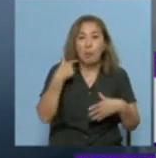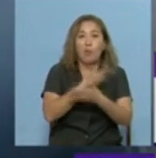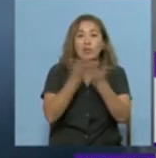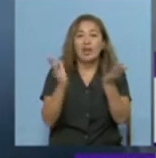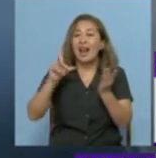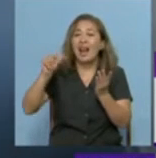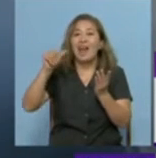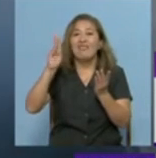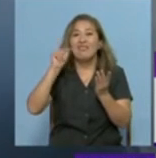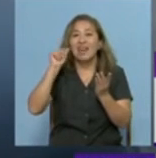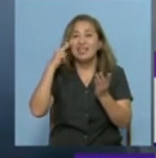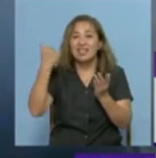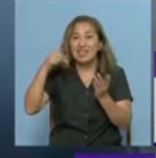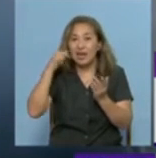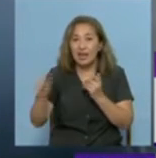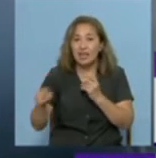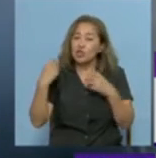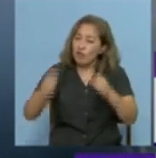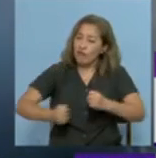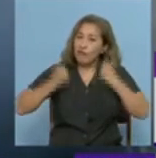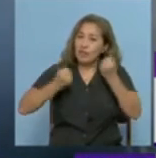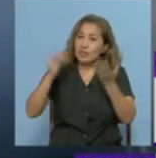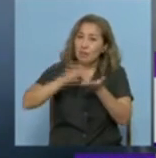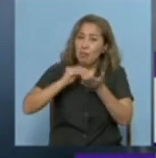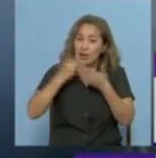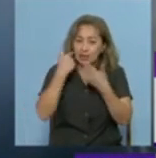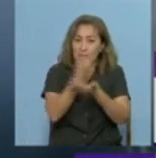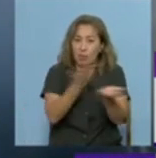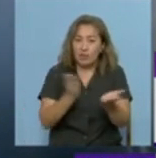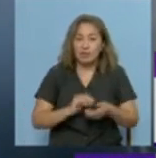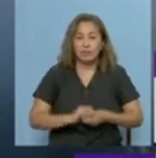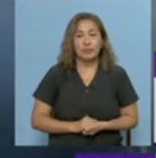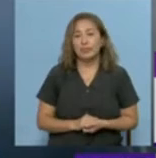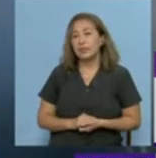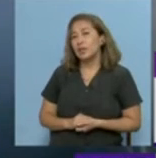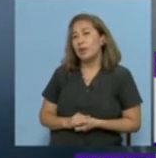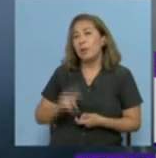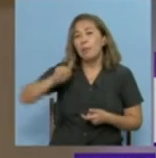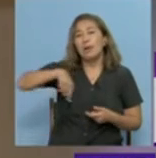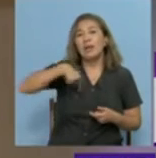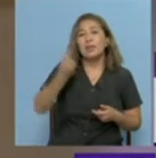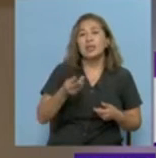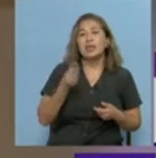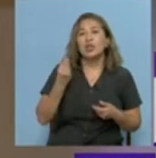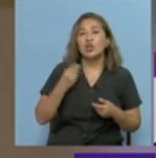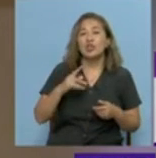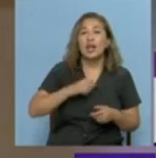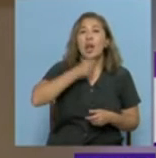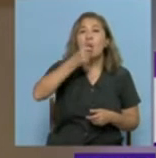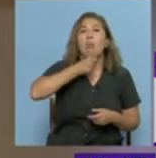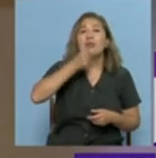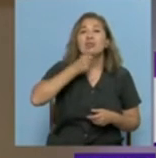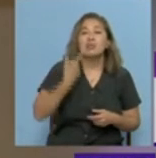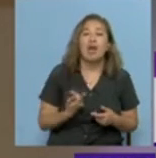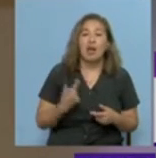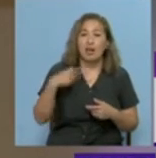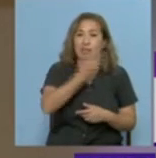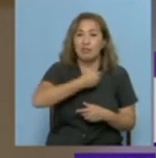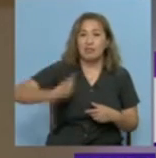de Lavagna me parece que termina fortaleciendo todo el escenario opositor. ¿Qué espera para mañana con el mensaje presidencial?